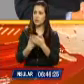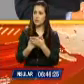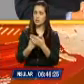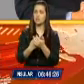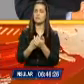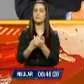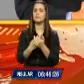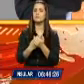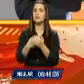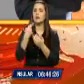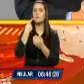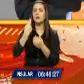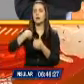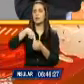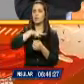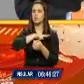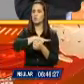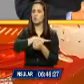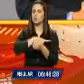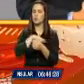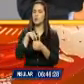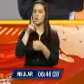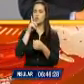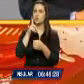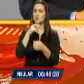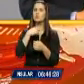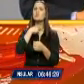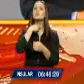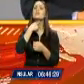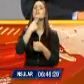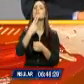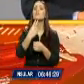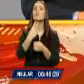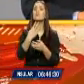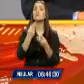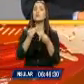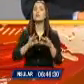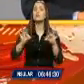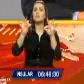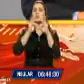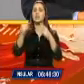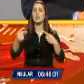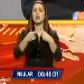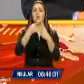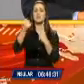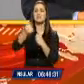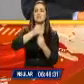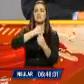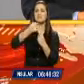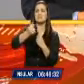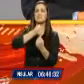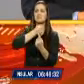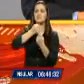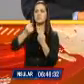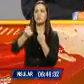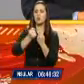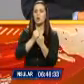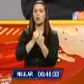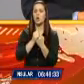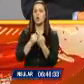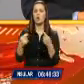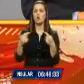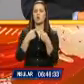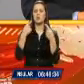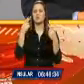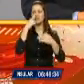nosotros. Para nosotros es una voz alta contra la agresión contra la